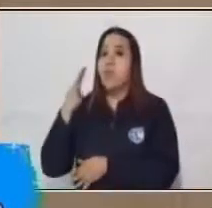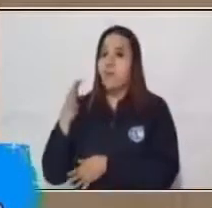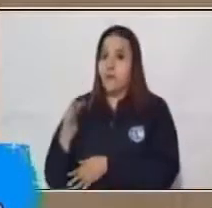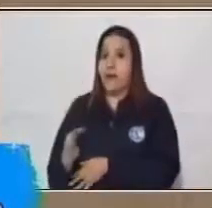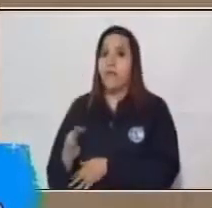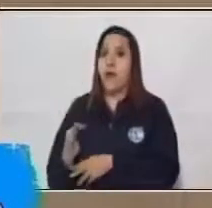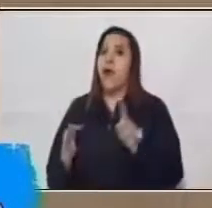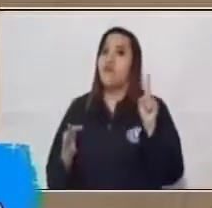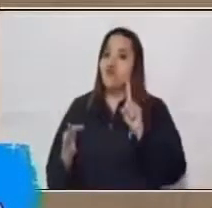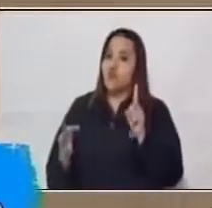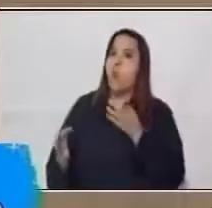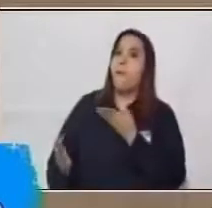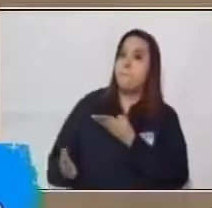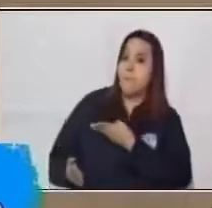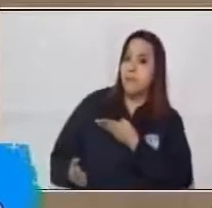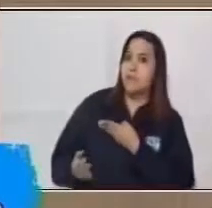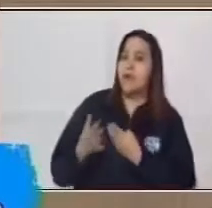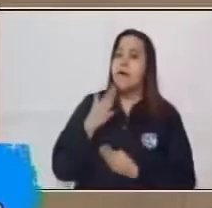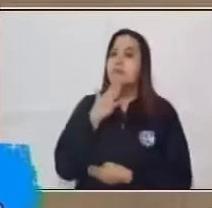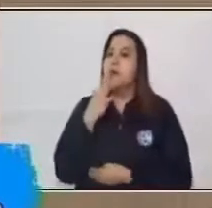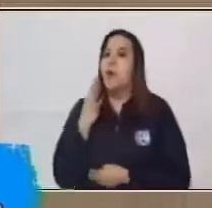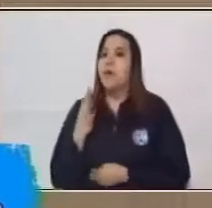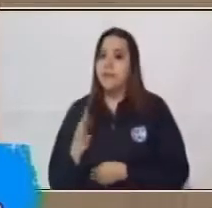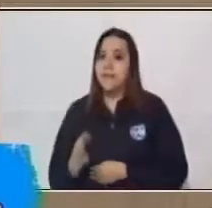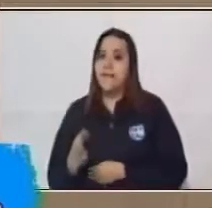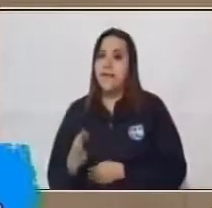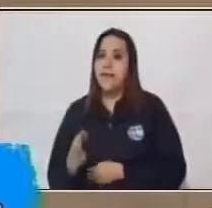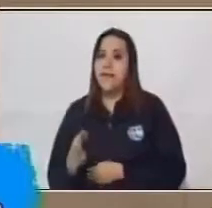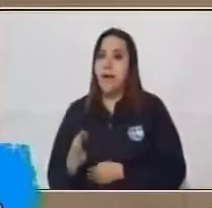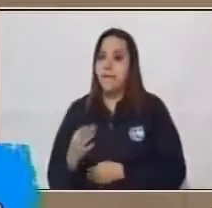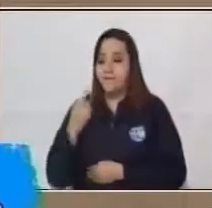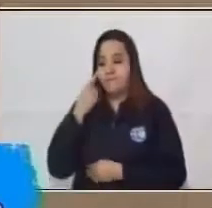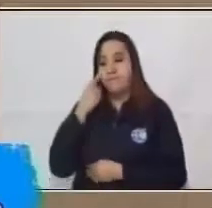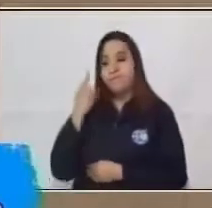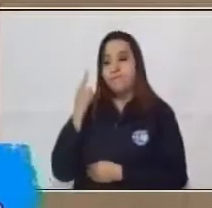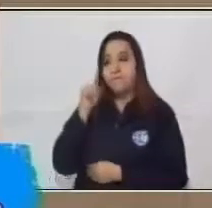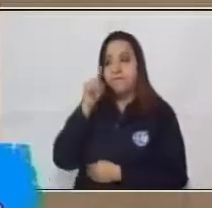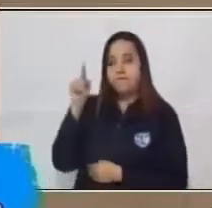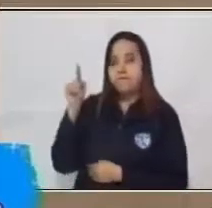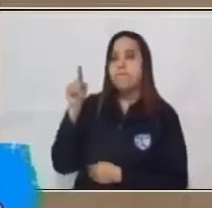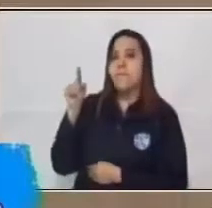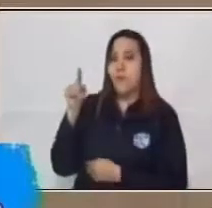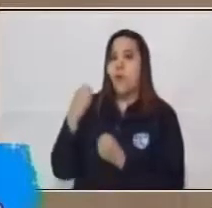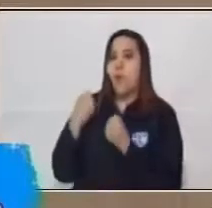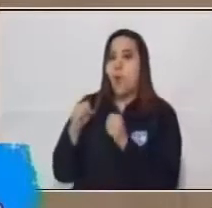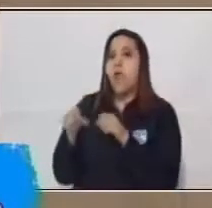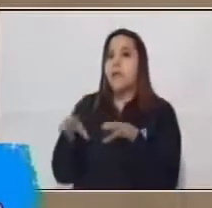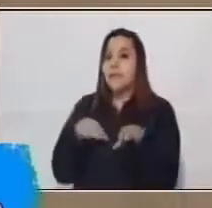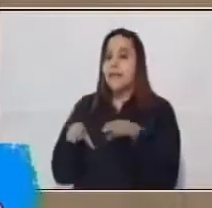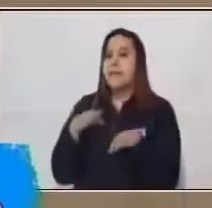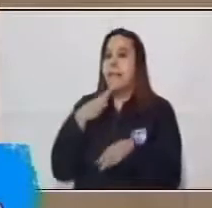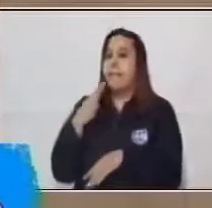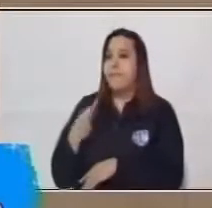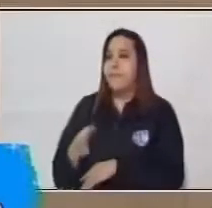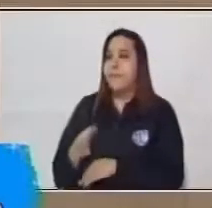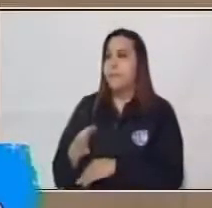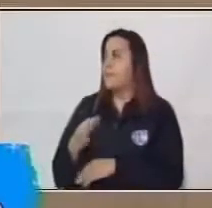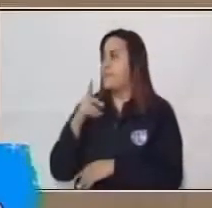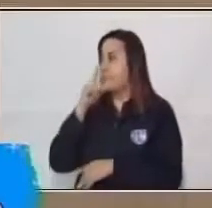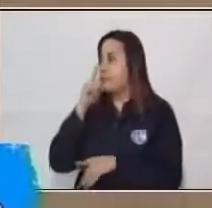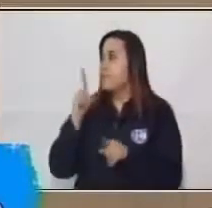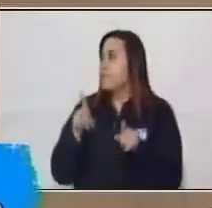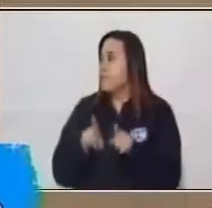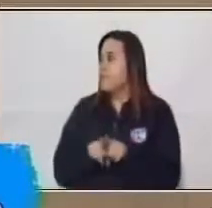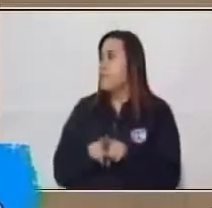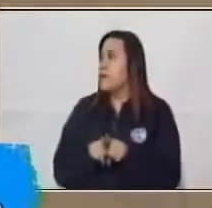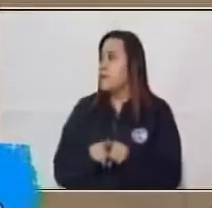literatura precolombina y aquí se trata de plasmar ya la realidad, los hechos reales. También hay una descripción